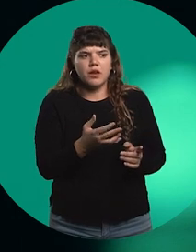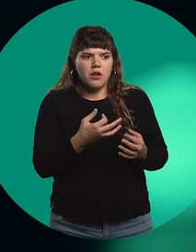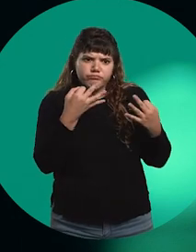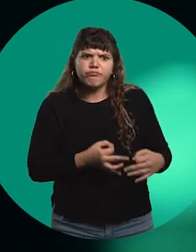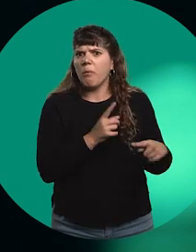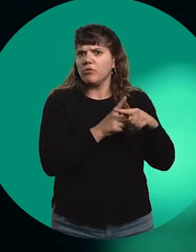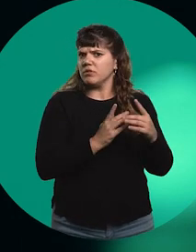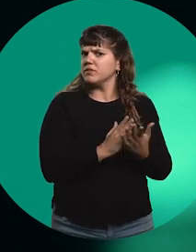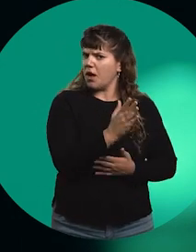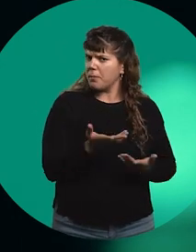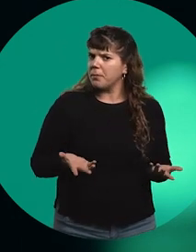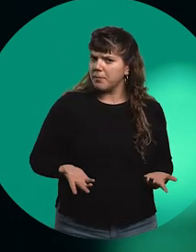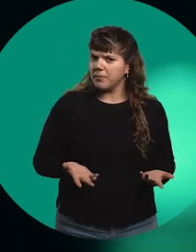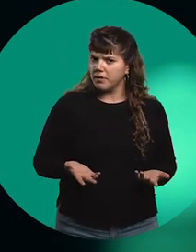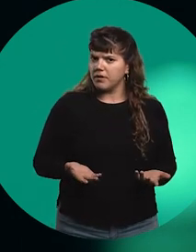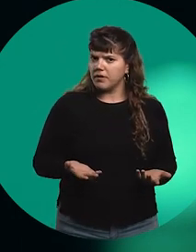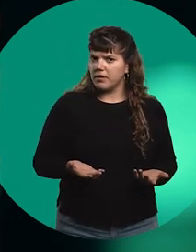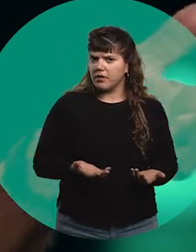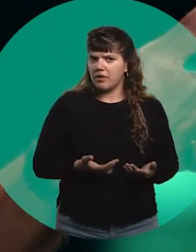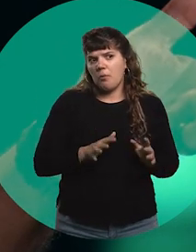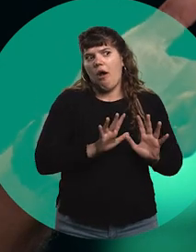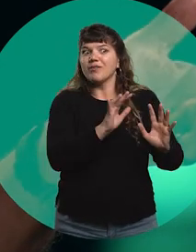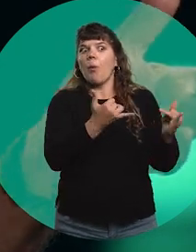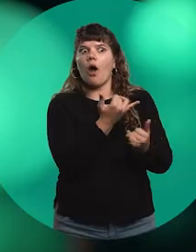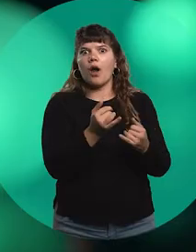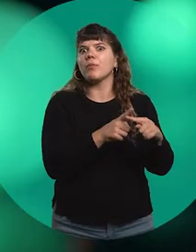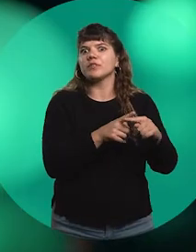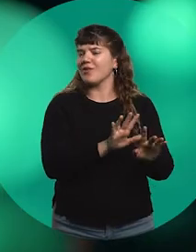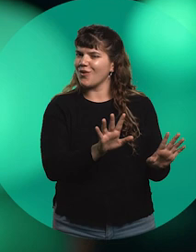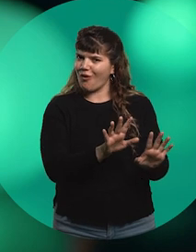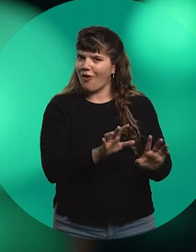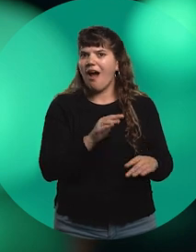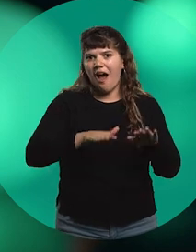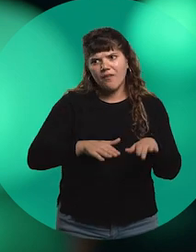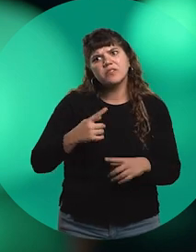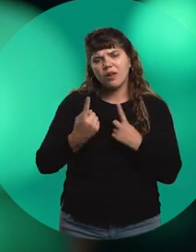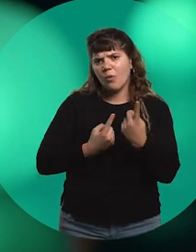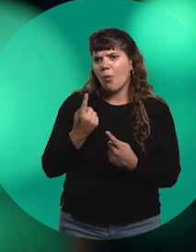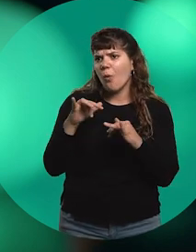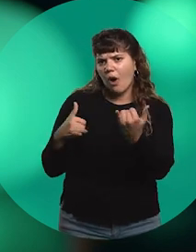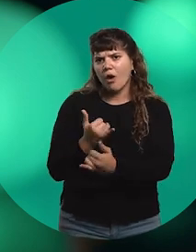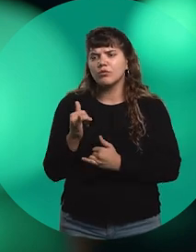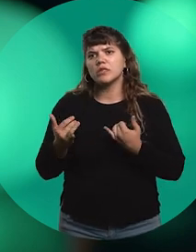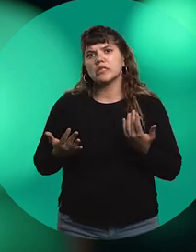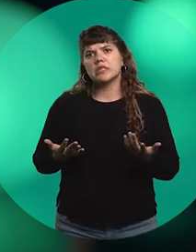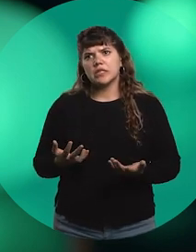es sano, es positivo, ¿verdad?, por el hecho de ser juego. Hay un discernimiento ético de juegos que son muy